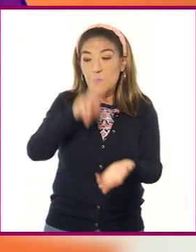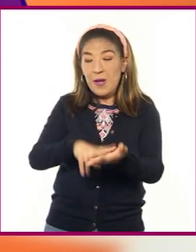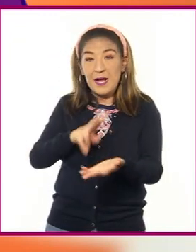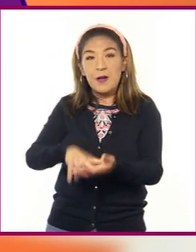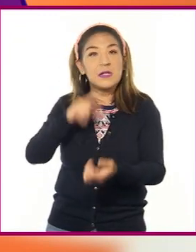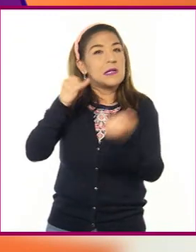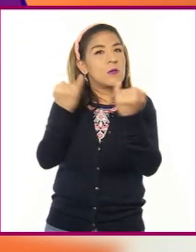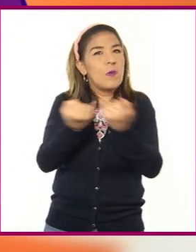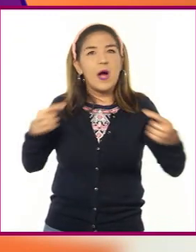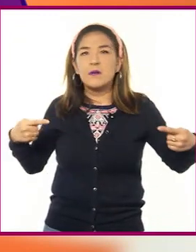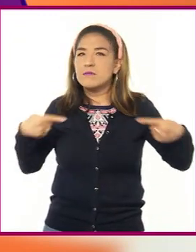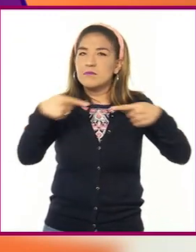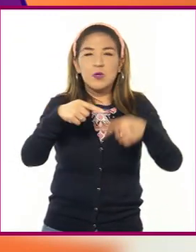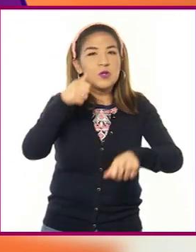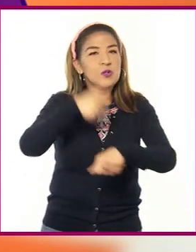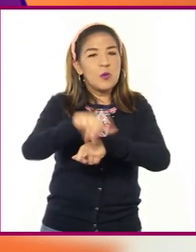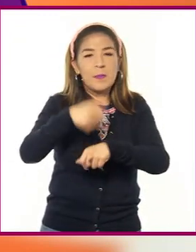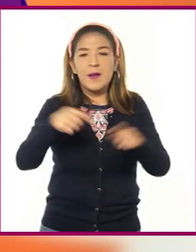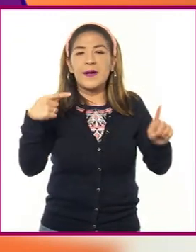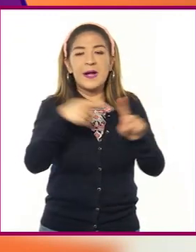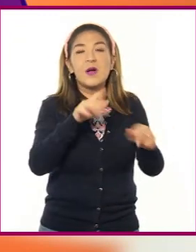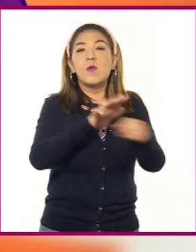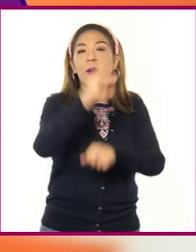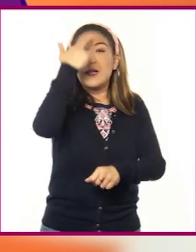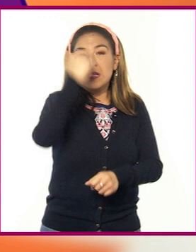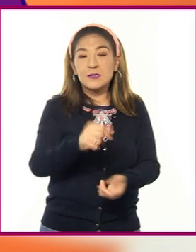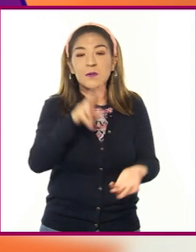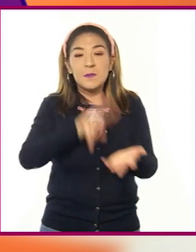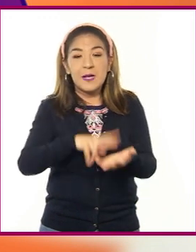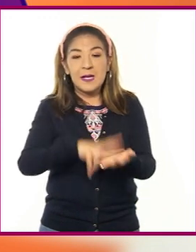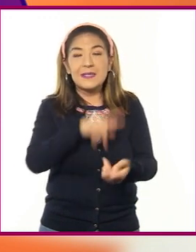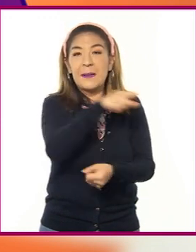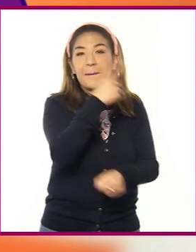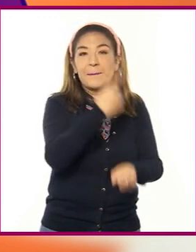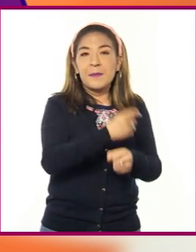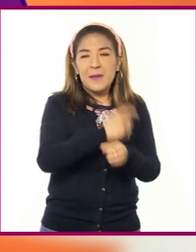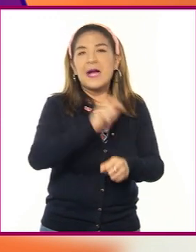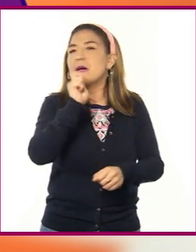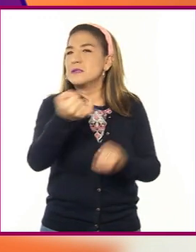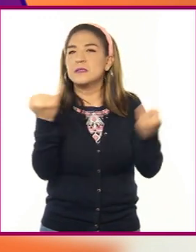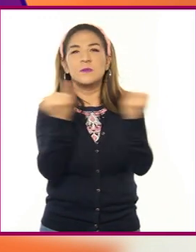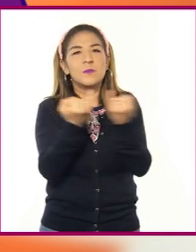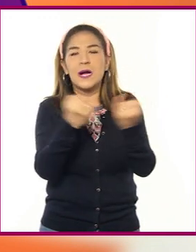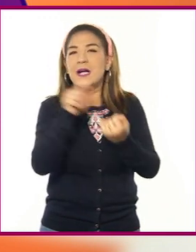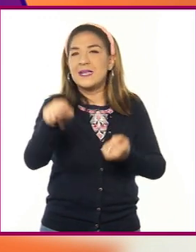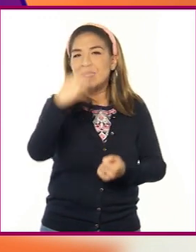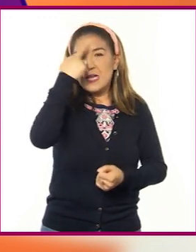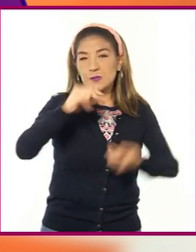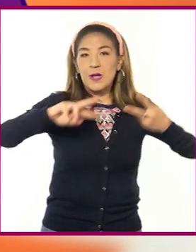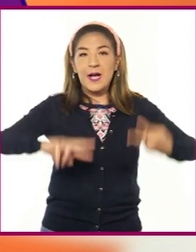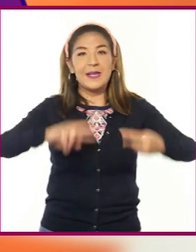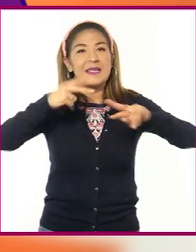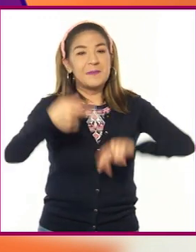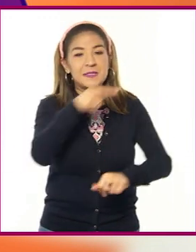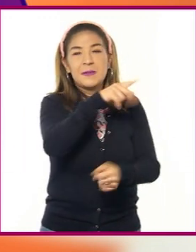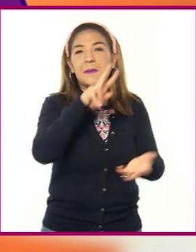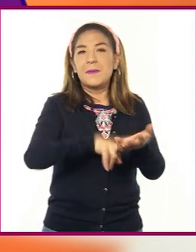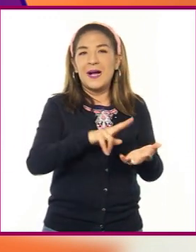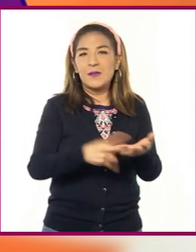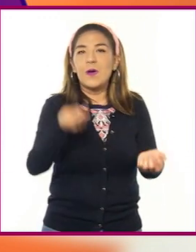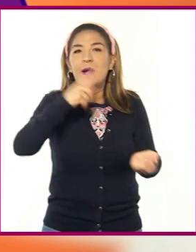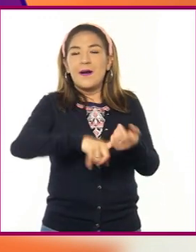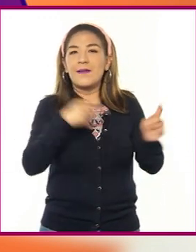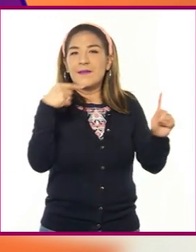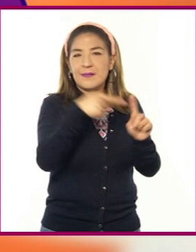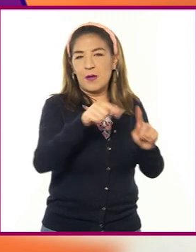inversamente proporcionales, la razón entre dos cantidades de la primera magnitud es igual a la razón inversa de las cantidades